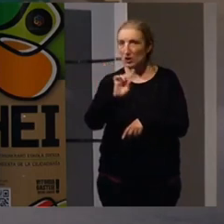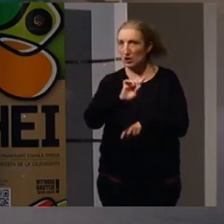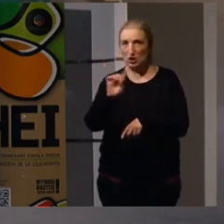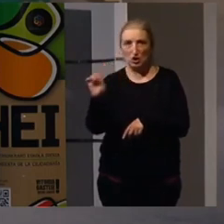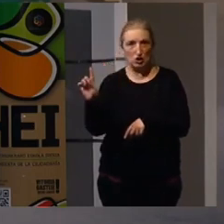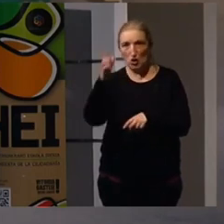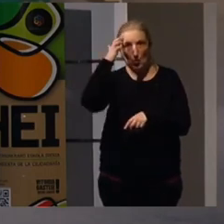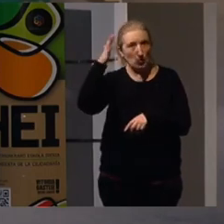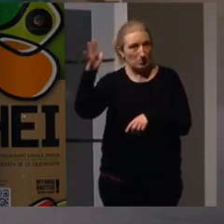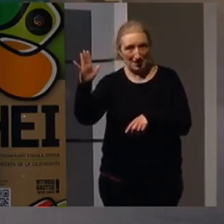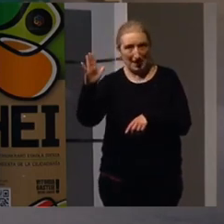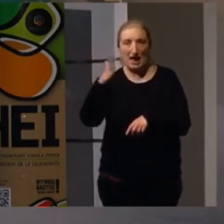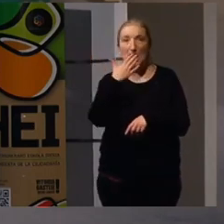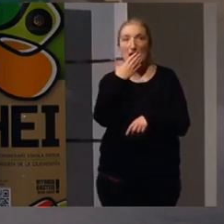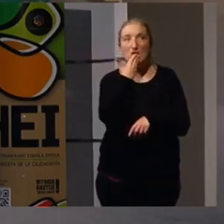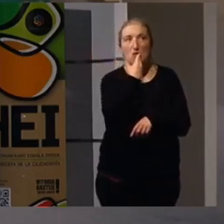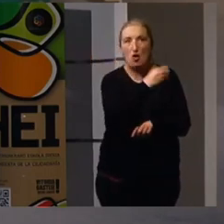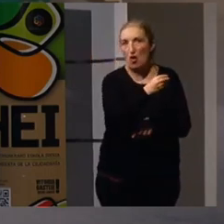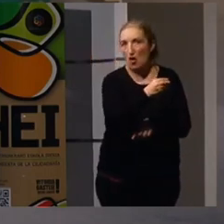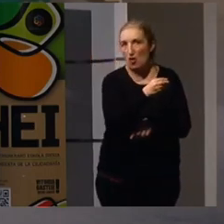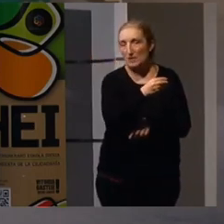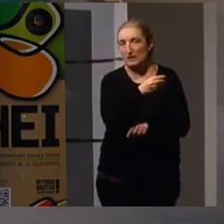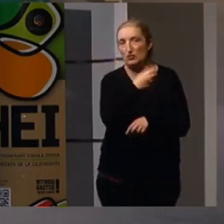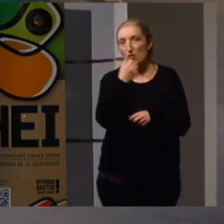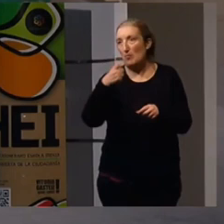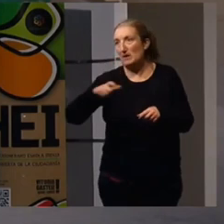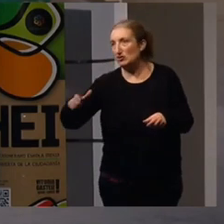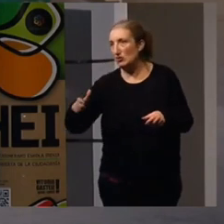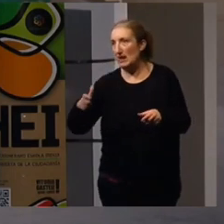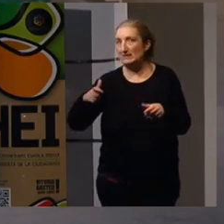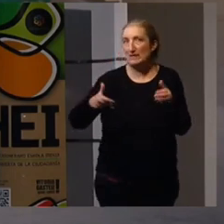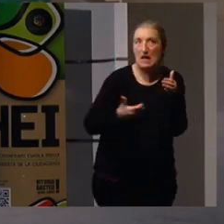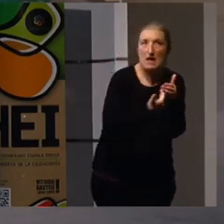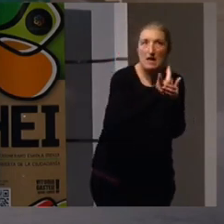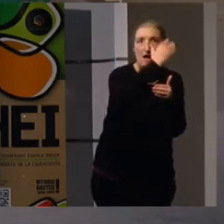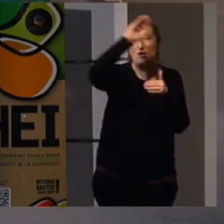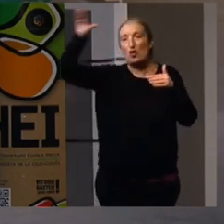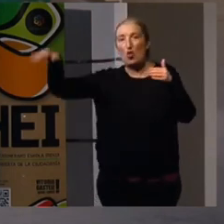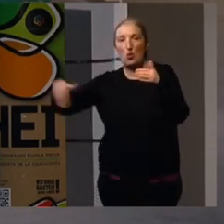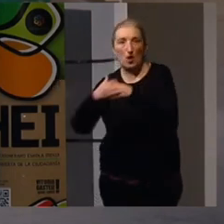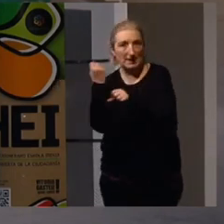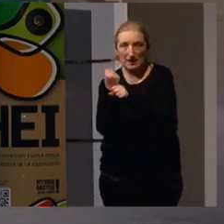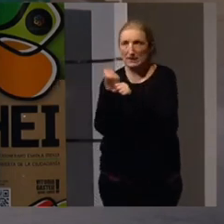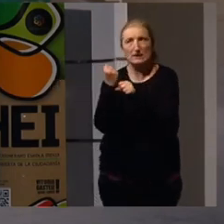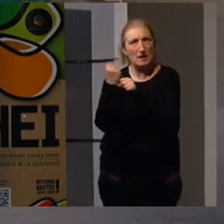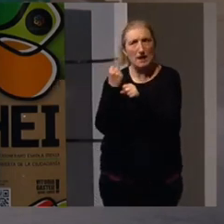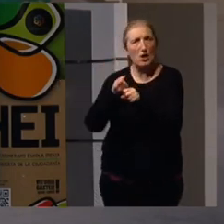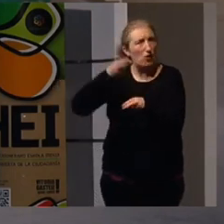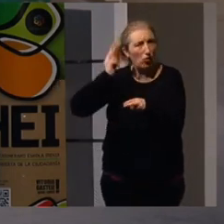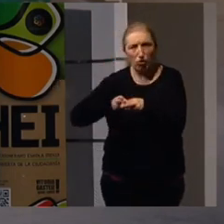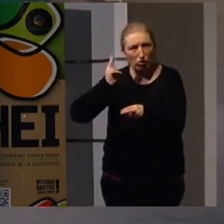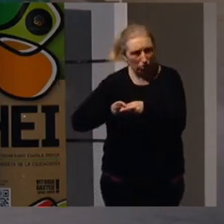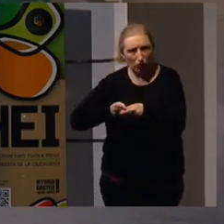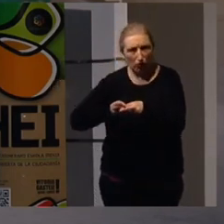tampoco en ninguna utopía pondría yo a la gente a trabajar de sol a sol. O sea, que venimos de una gente que trabajó muchísimo y se